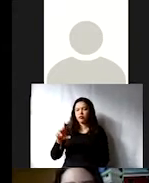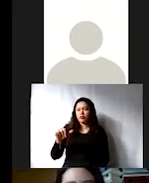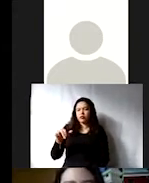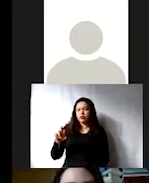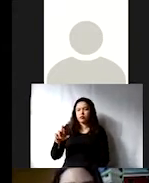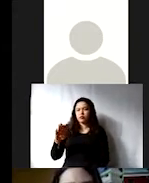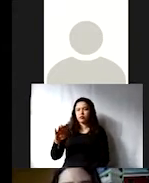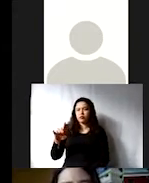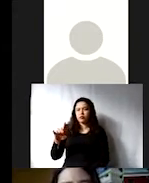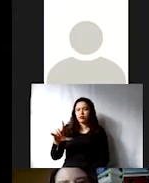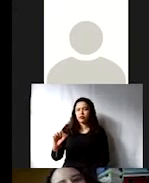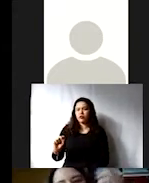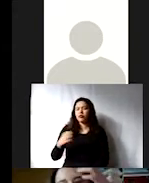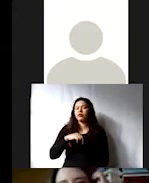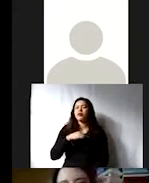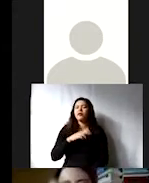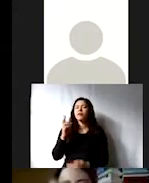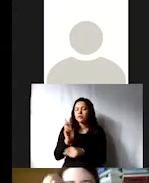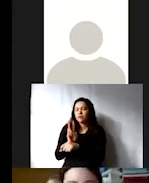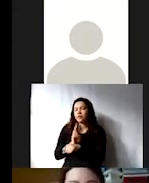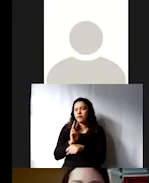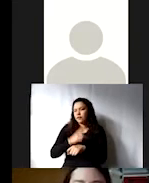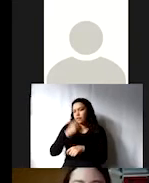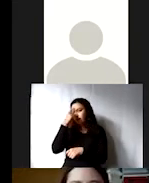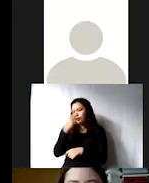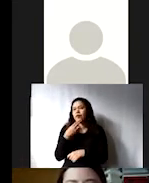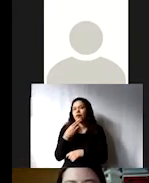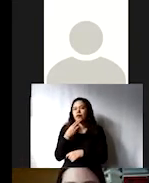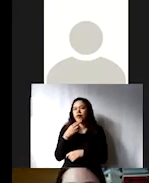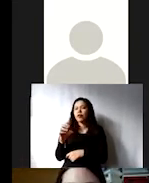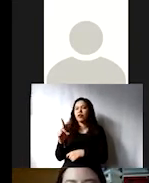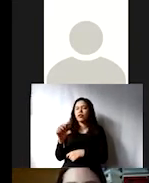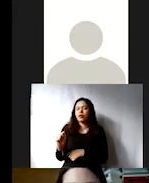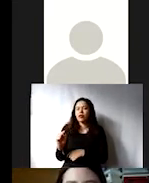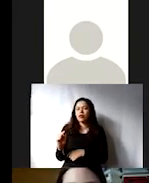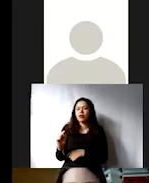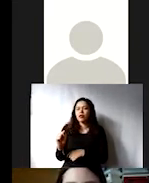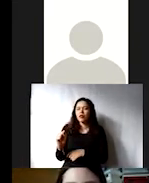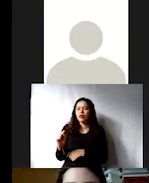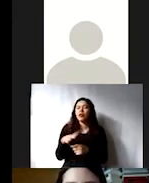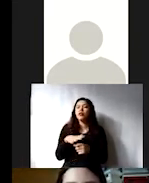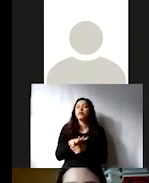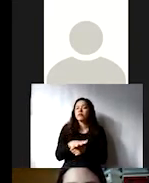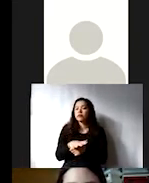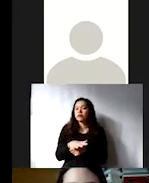de monitorear la implementación de este ODS es